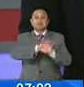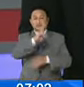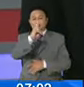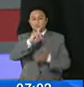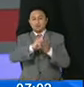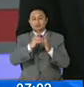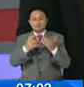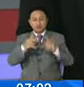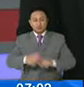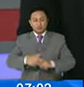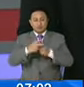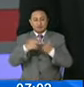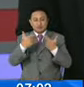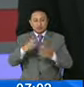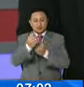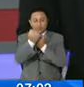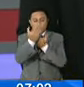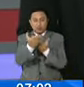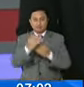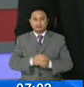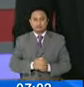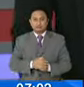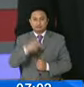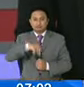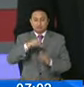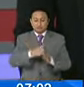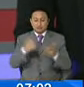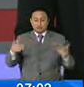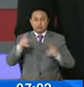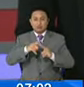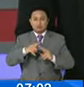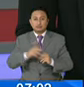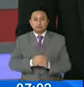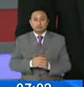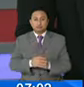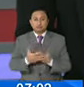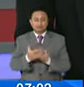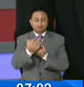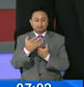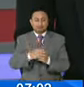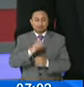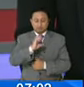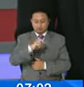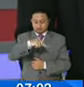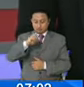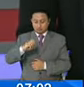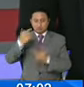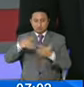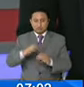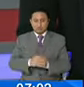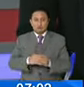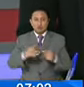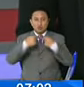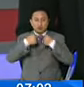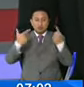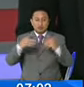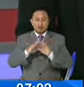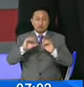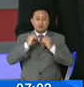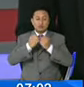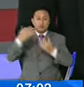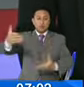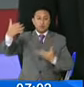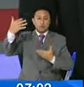7:02, empezamos con el desarrollo informativo que aquí en el Comercio TV y les contamos que el Consejo Nacional Electoral efectuó un llamado a las